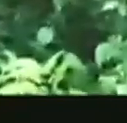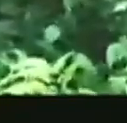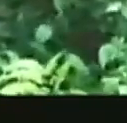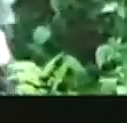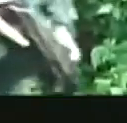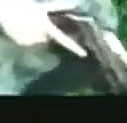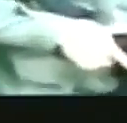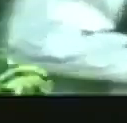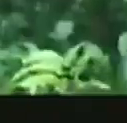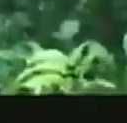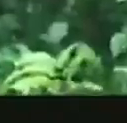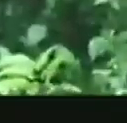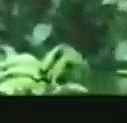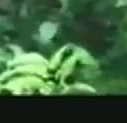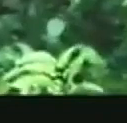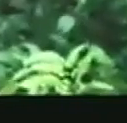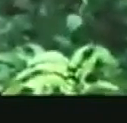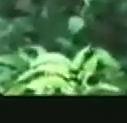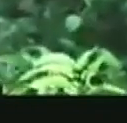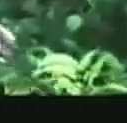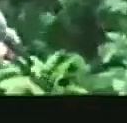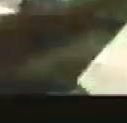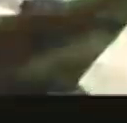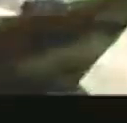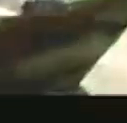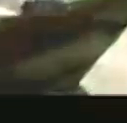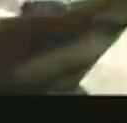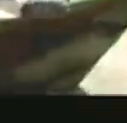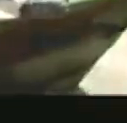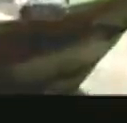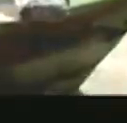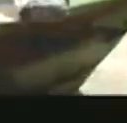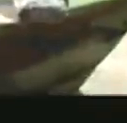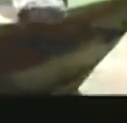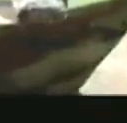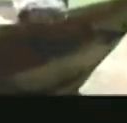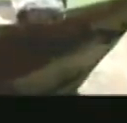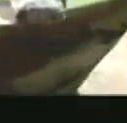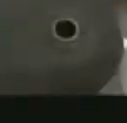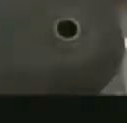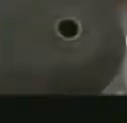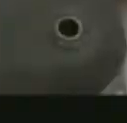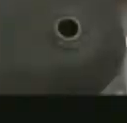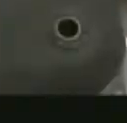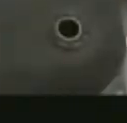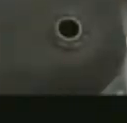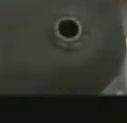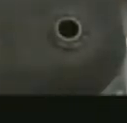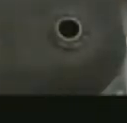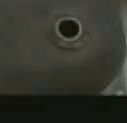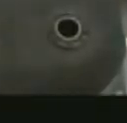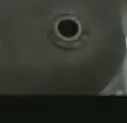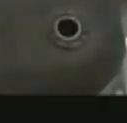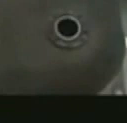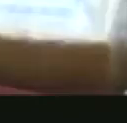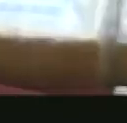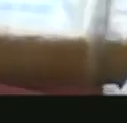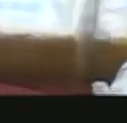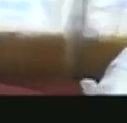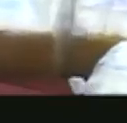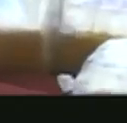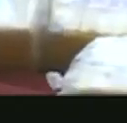16 años han transcurrido y la fuerza armada nacional bolivariana junto a los organismos de seguridad